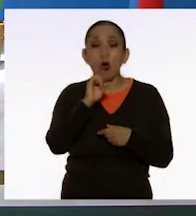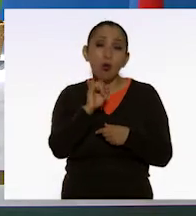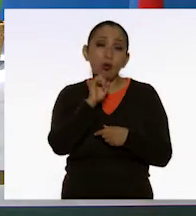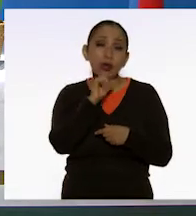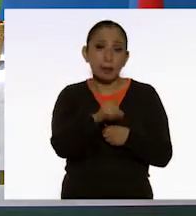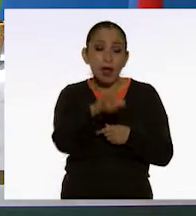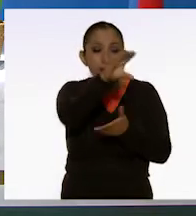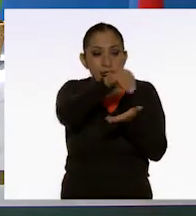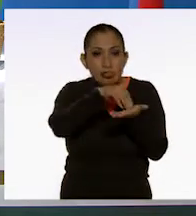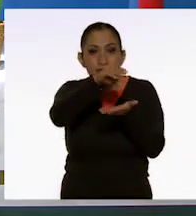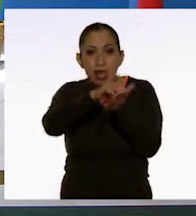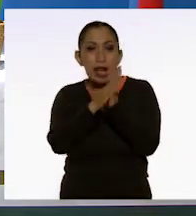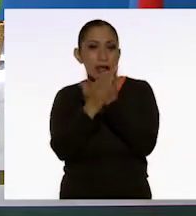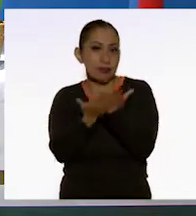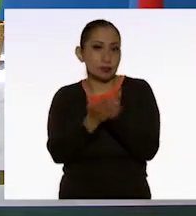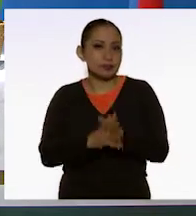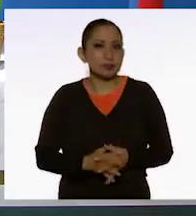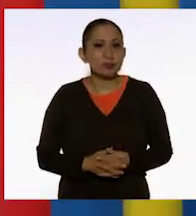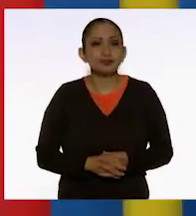también recopilado de los libros de texto.